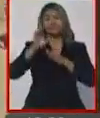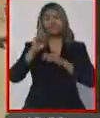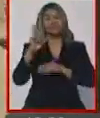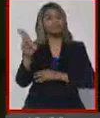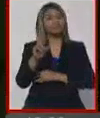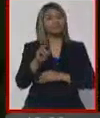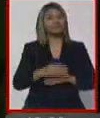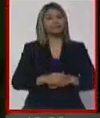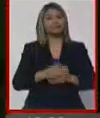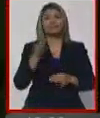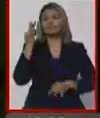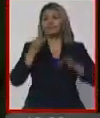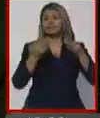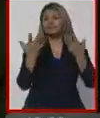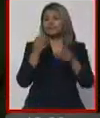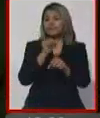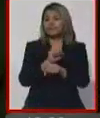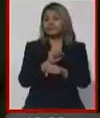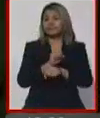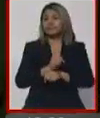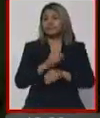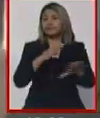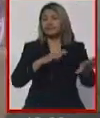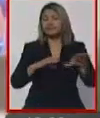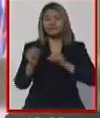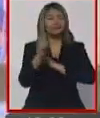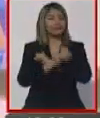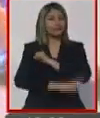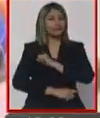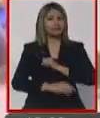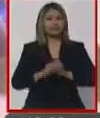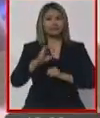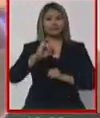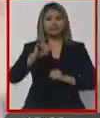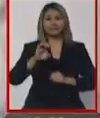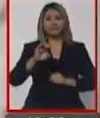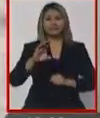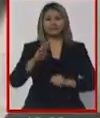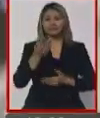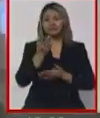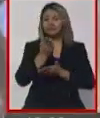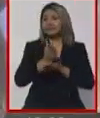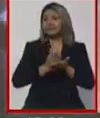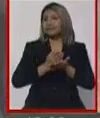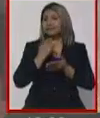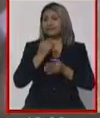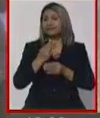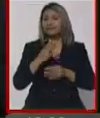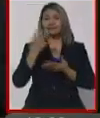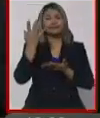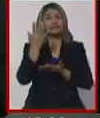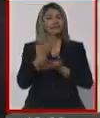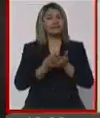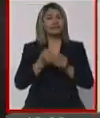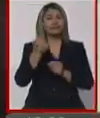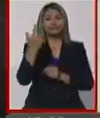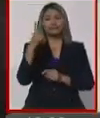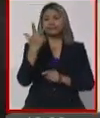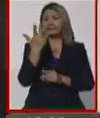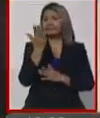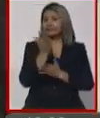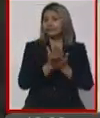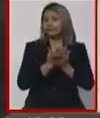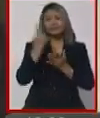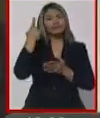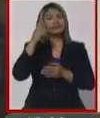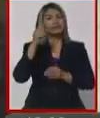será aplicado en el caso de presos con sentencia ejecutoriada. En el caso del indulto parcial procederá con la reducción de la tercera parte de la